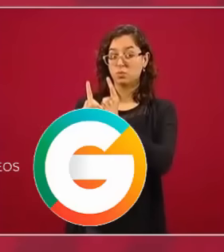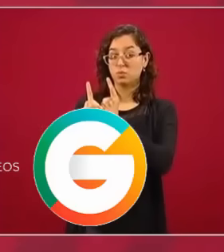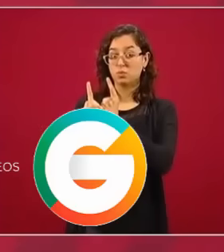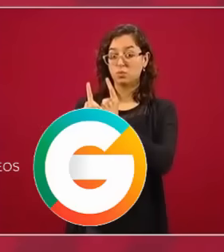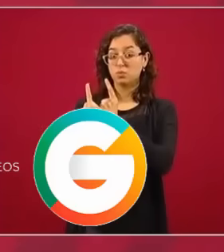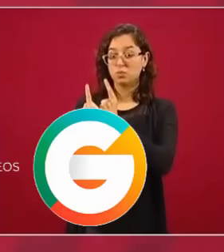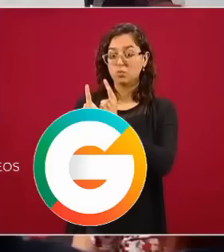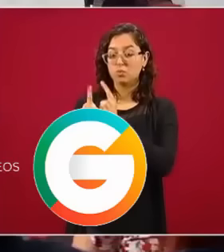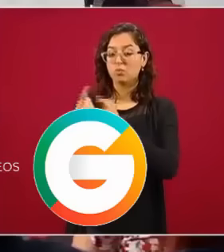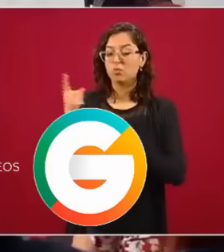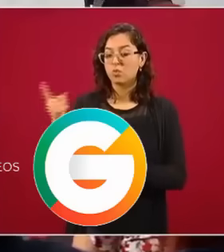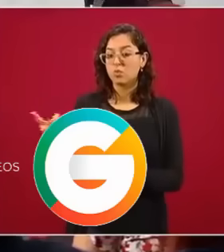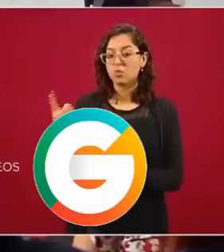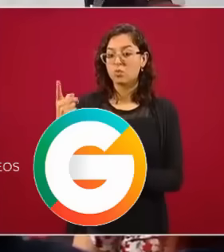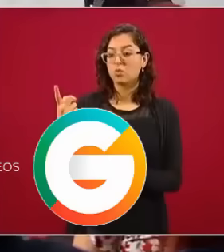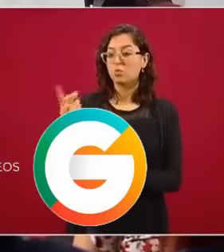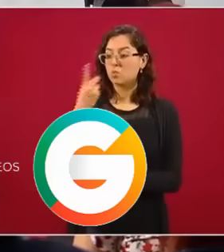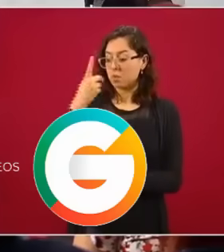y me preguntaste